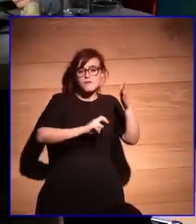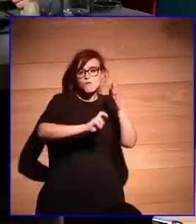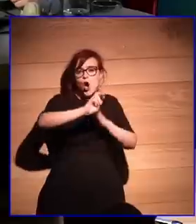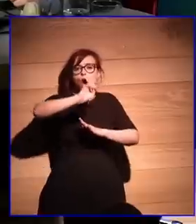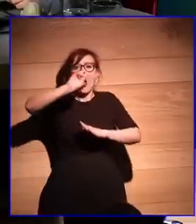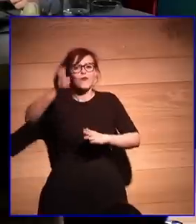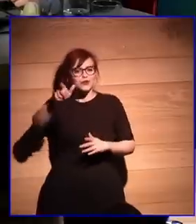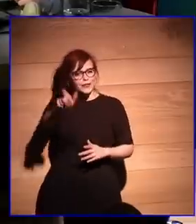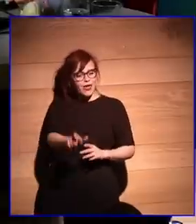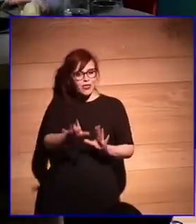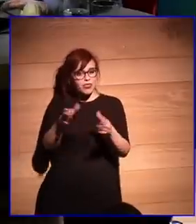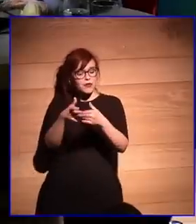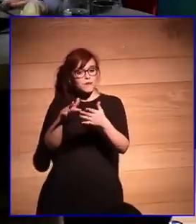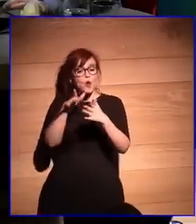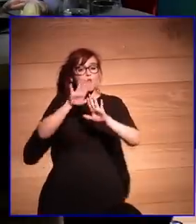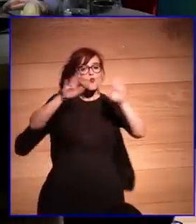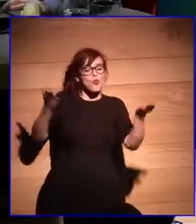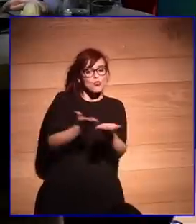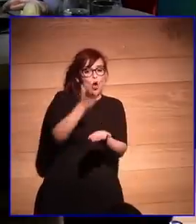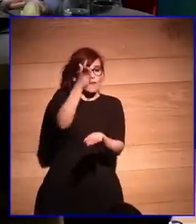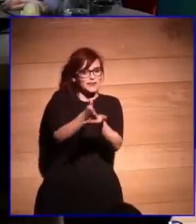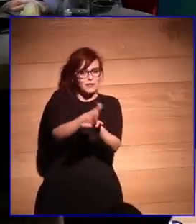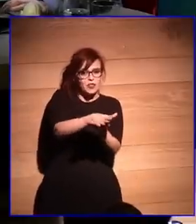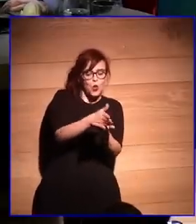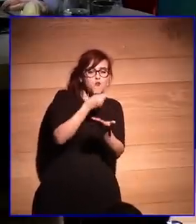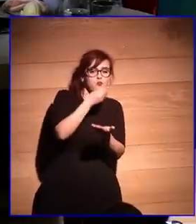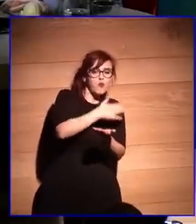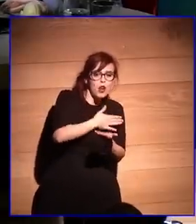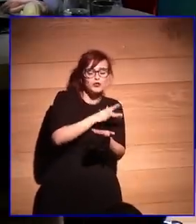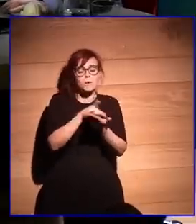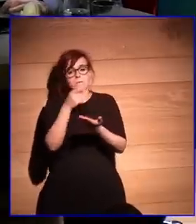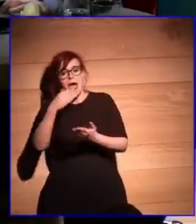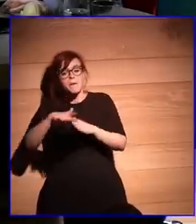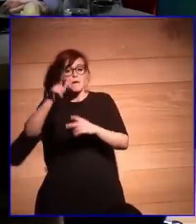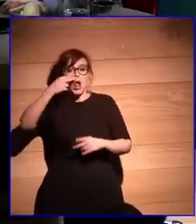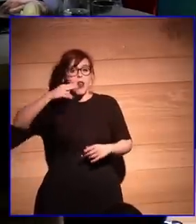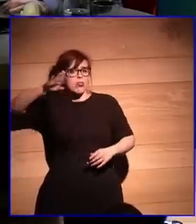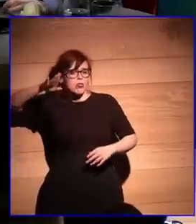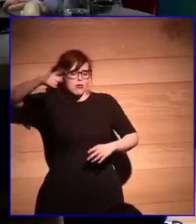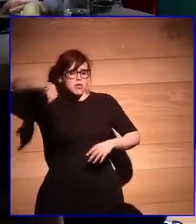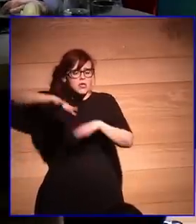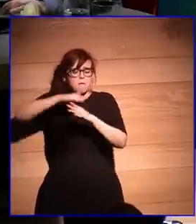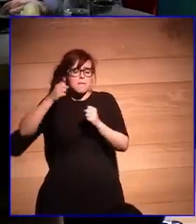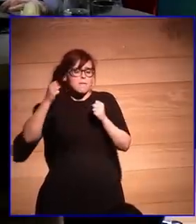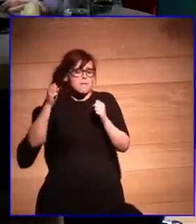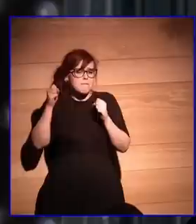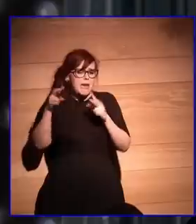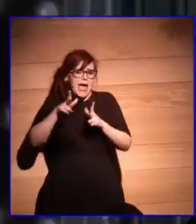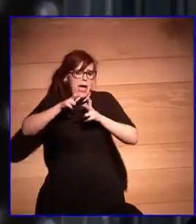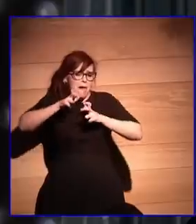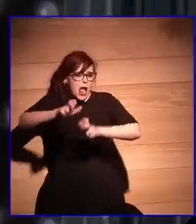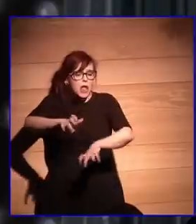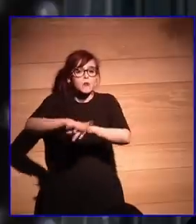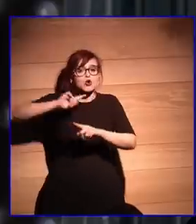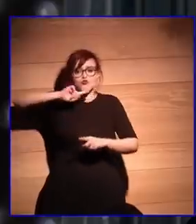una razón muy sencilla, porque el mundo se había dividido, estaban los buenos y los malos. Primero estaban los nazis, que eran muy malos, y luego los rusos, que eran igual de malos, malos, malos,